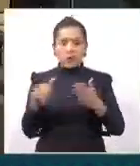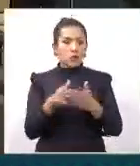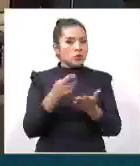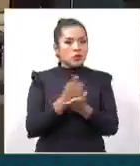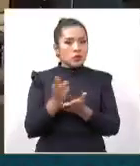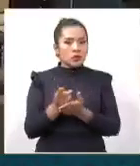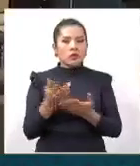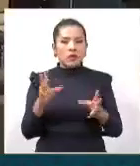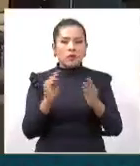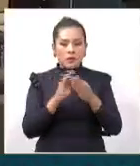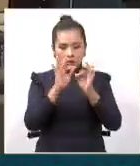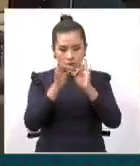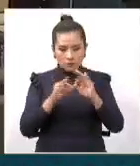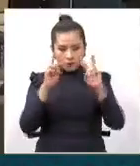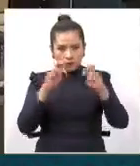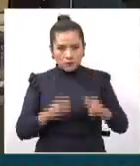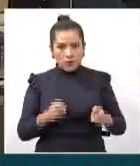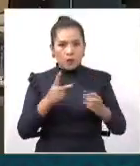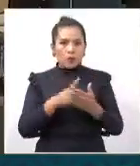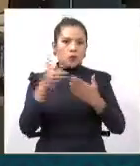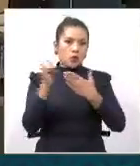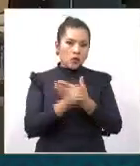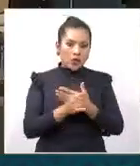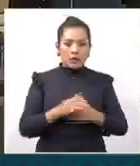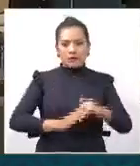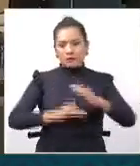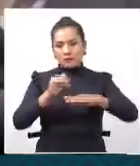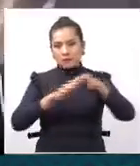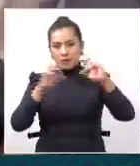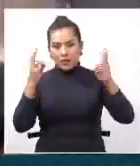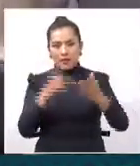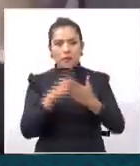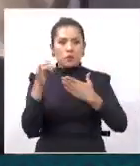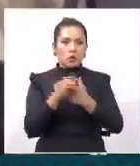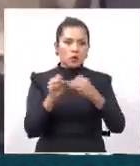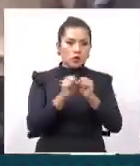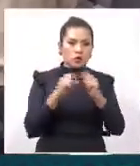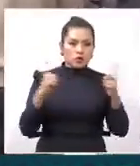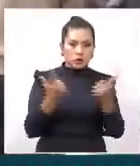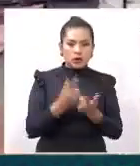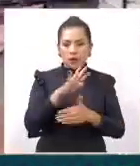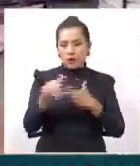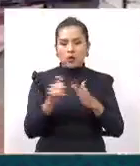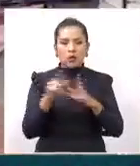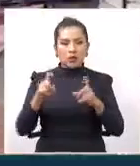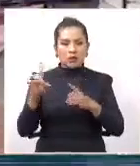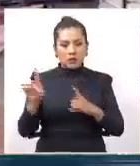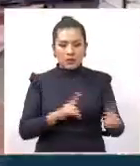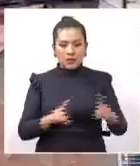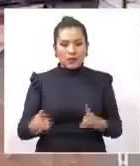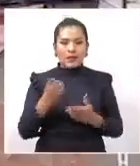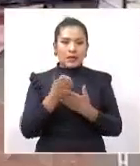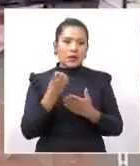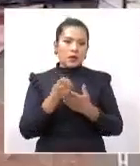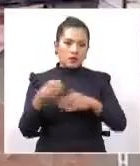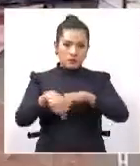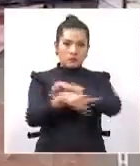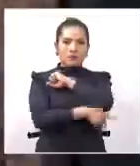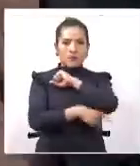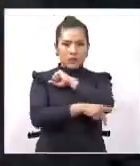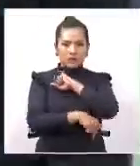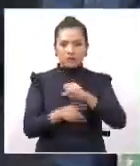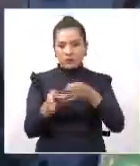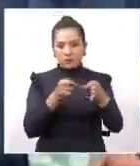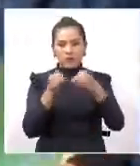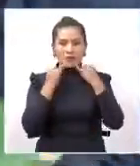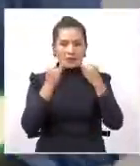financiarán proyectos productivos, infraestructura y proyectos sociales para dinamizar la economía del país, según datos del Ministerio